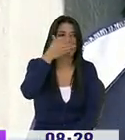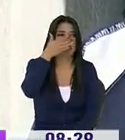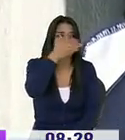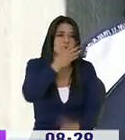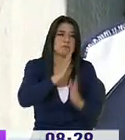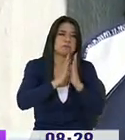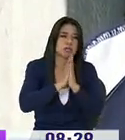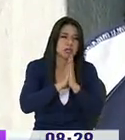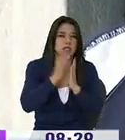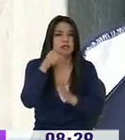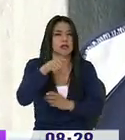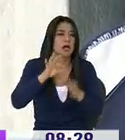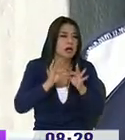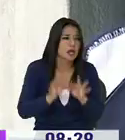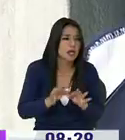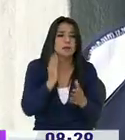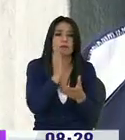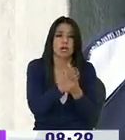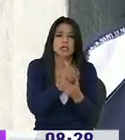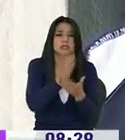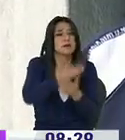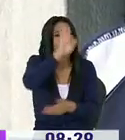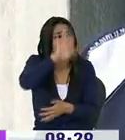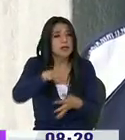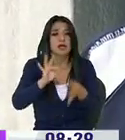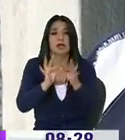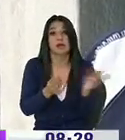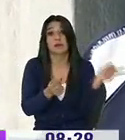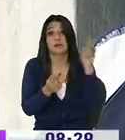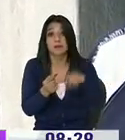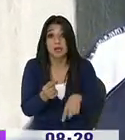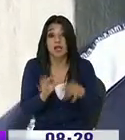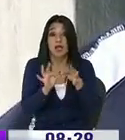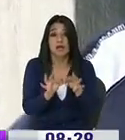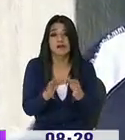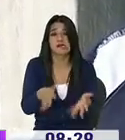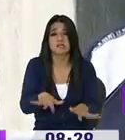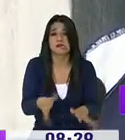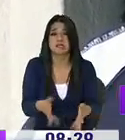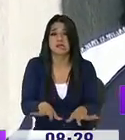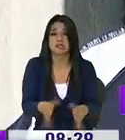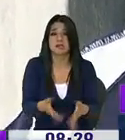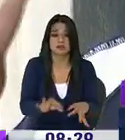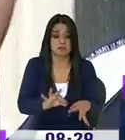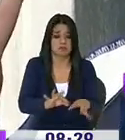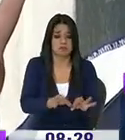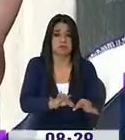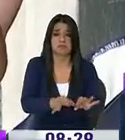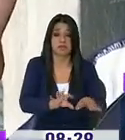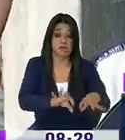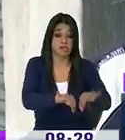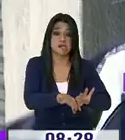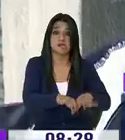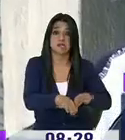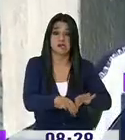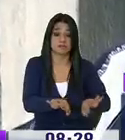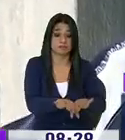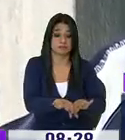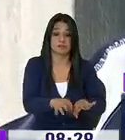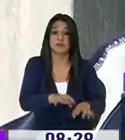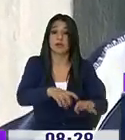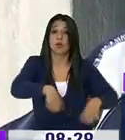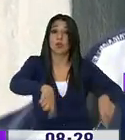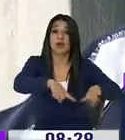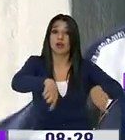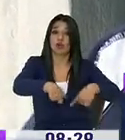cada rato le molestamos que venga a arreglar y vienen a arreglar, pero bueno, unos empates y yo le dije a